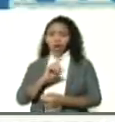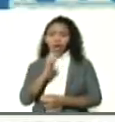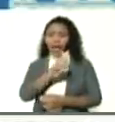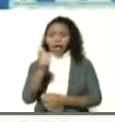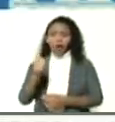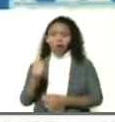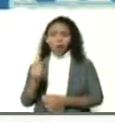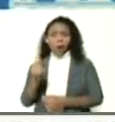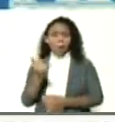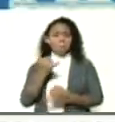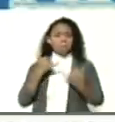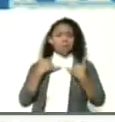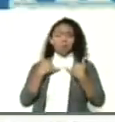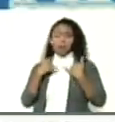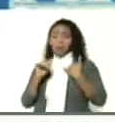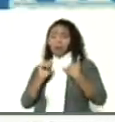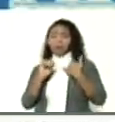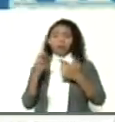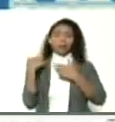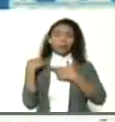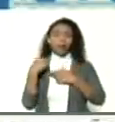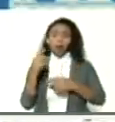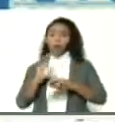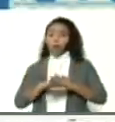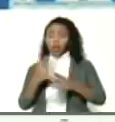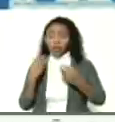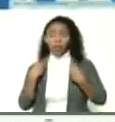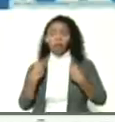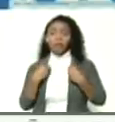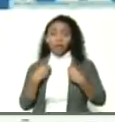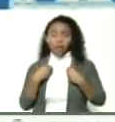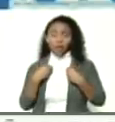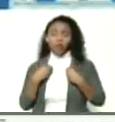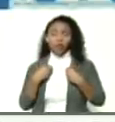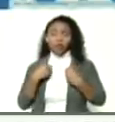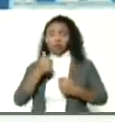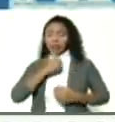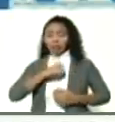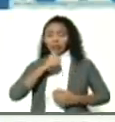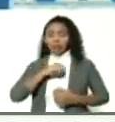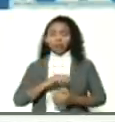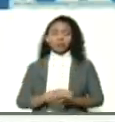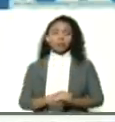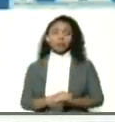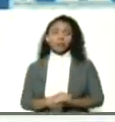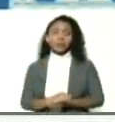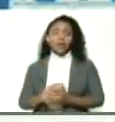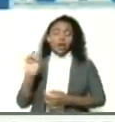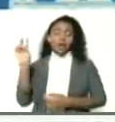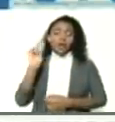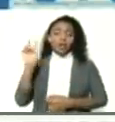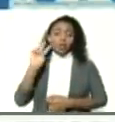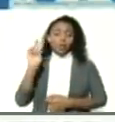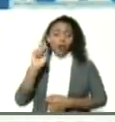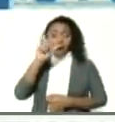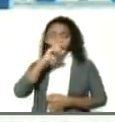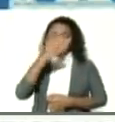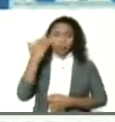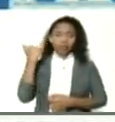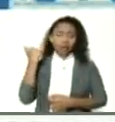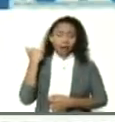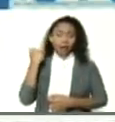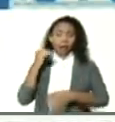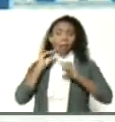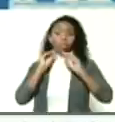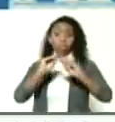por su cuenta. Porque lo estamos viviendo y lo estamos padeciendo. Cuando Venezuela el año pasado